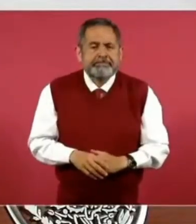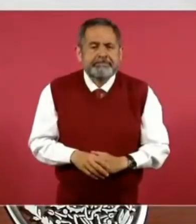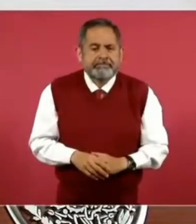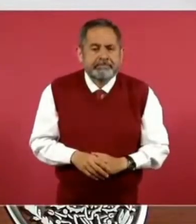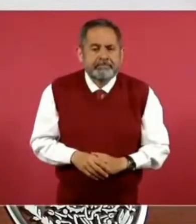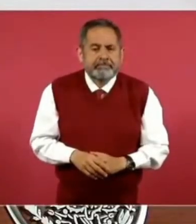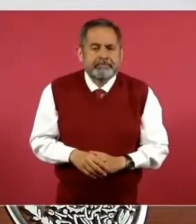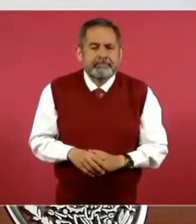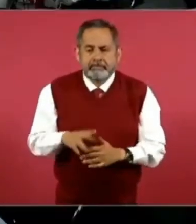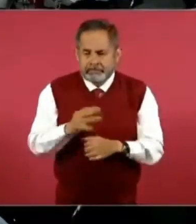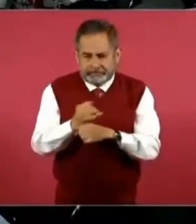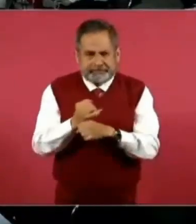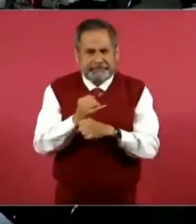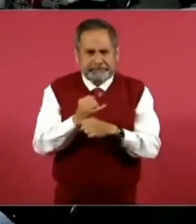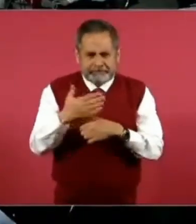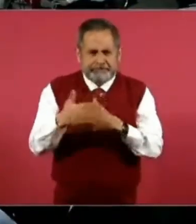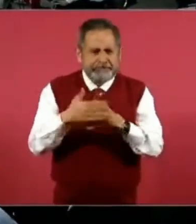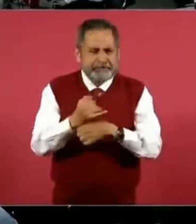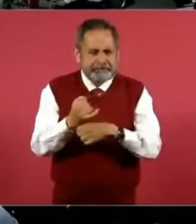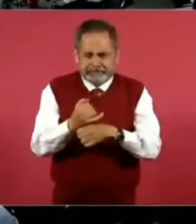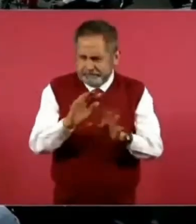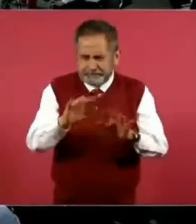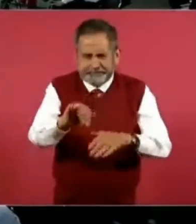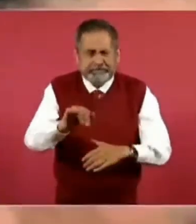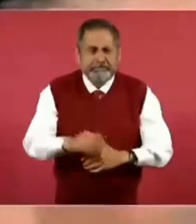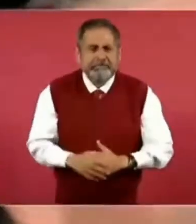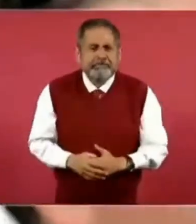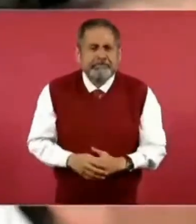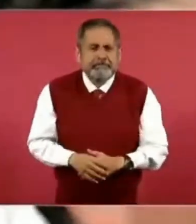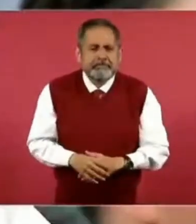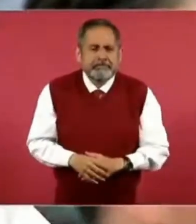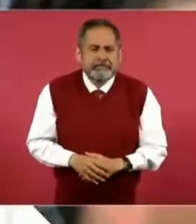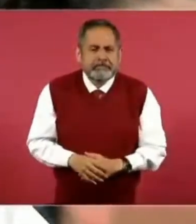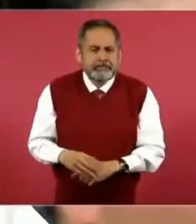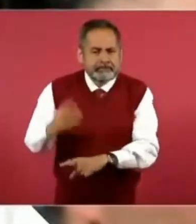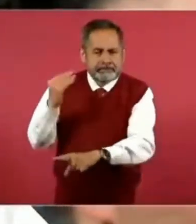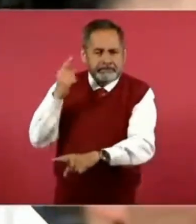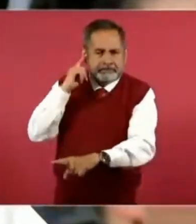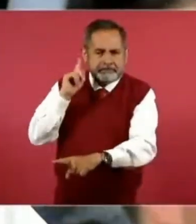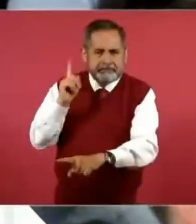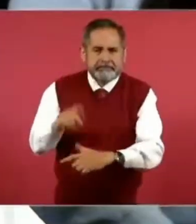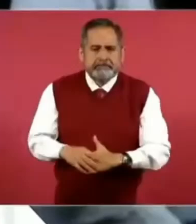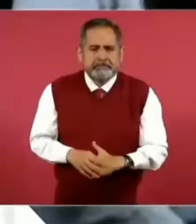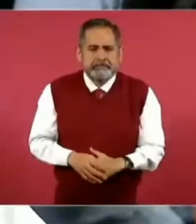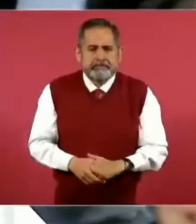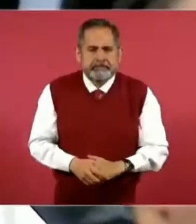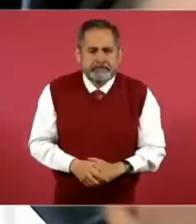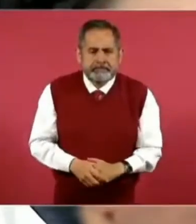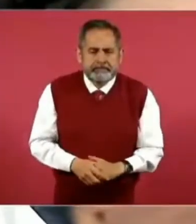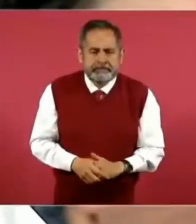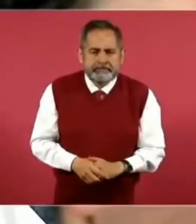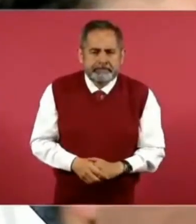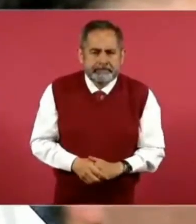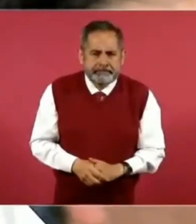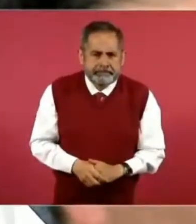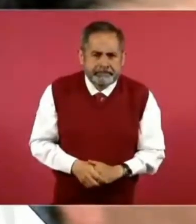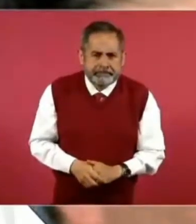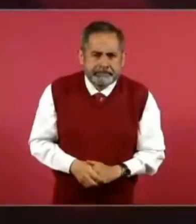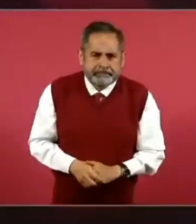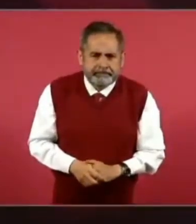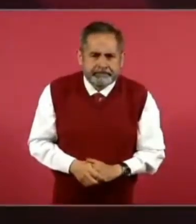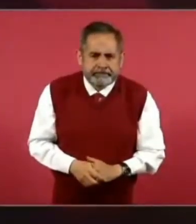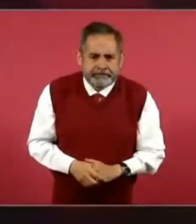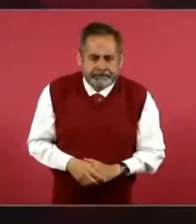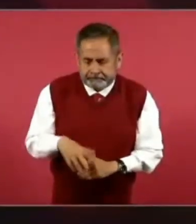que se investigue. Queda duda de que el gobernador no tiene nada que ver en el tema.